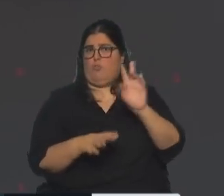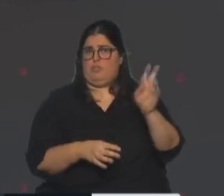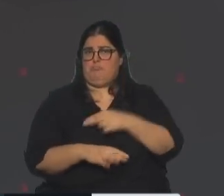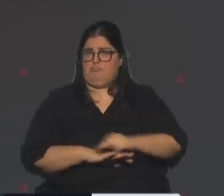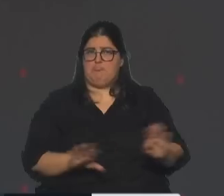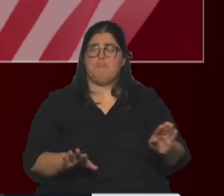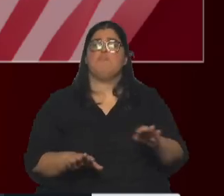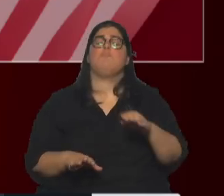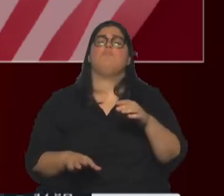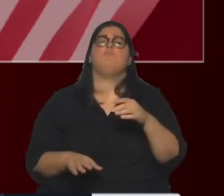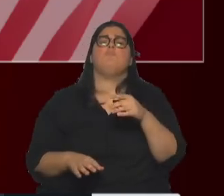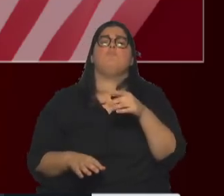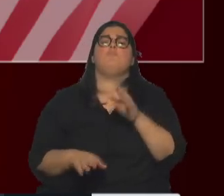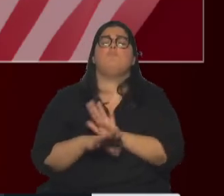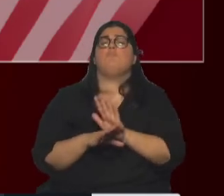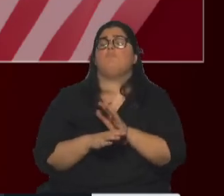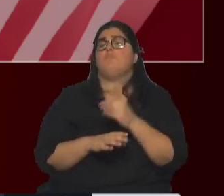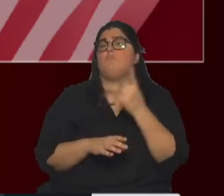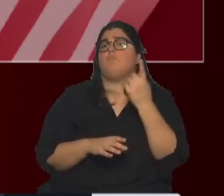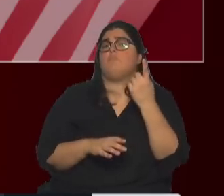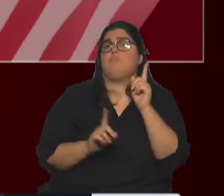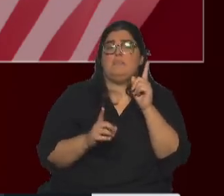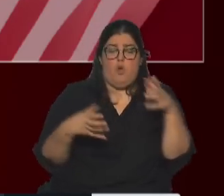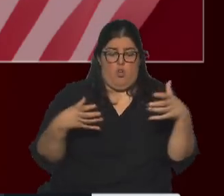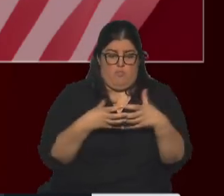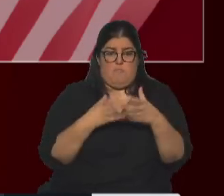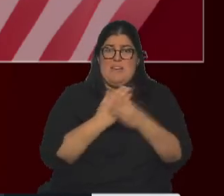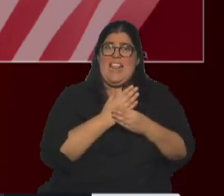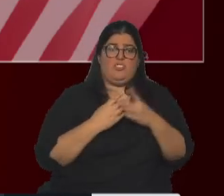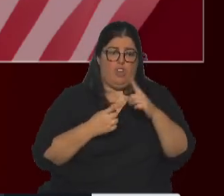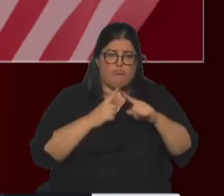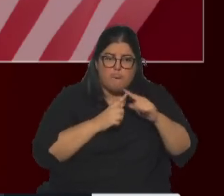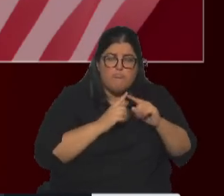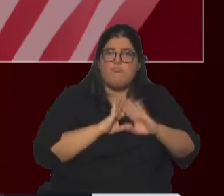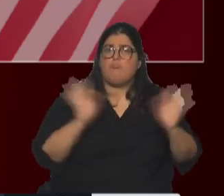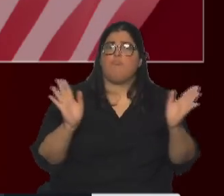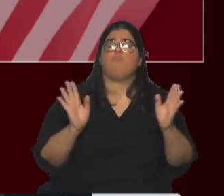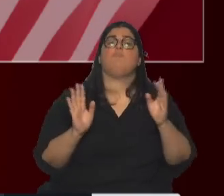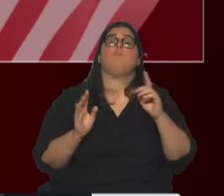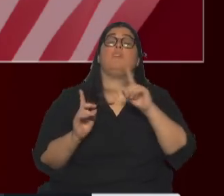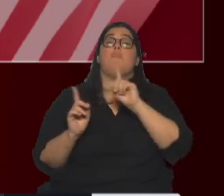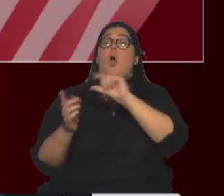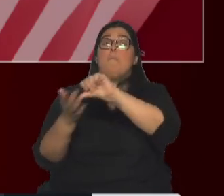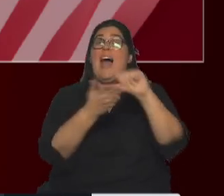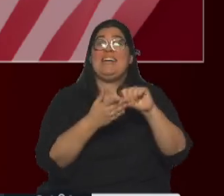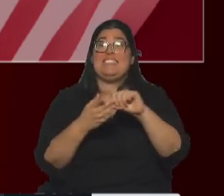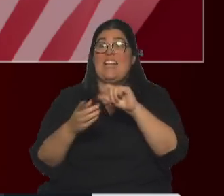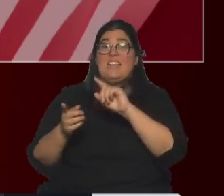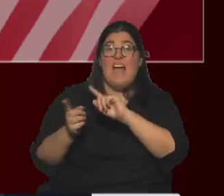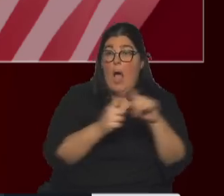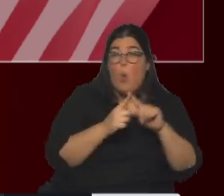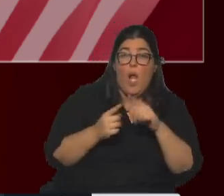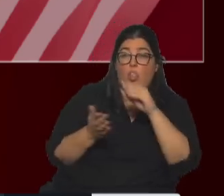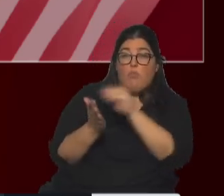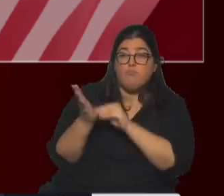con los cuales deliberó fue con su propio gabinete, porque a ninguno de los países que conformaron el acuerdo les consultó. De